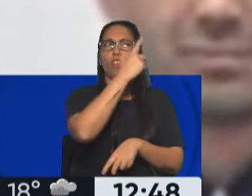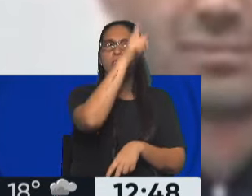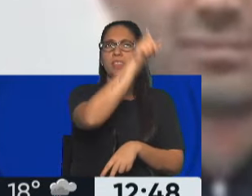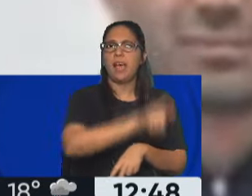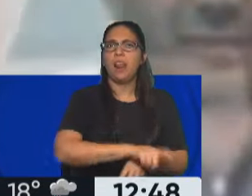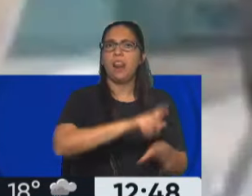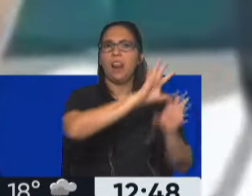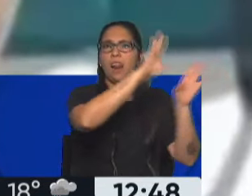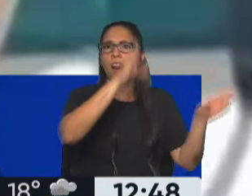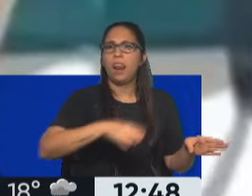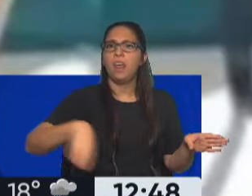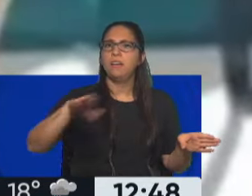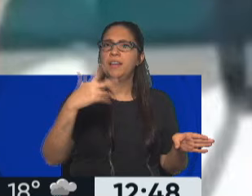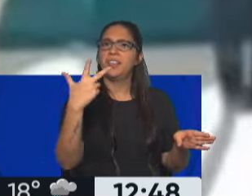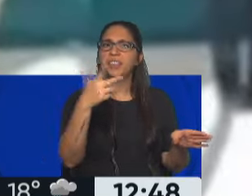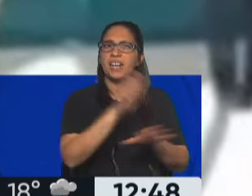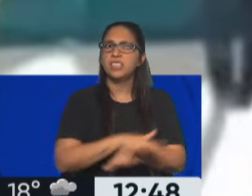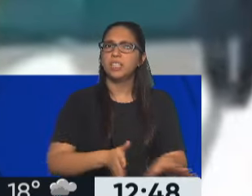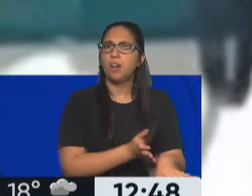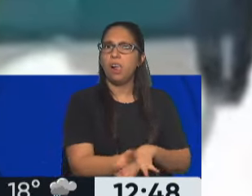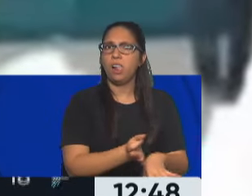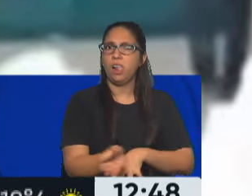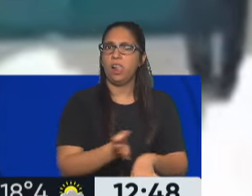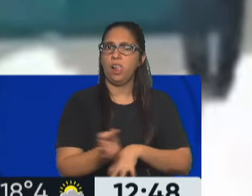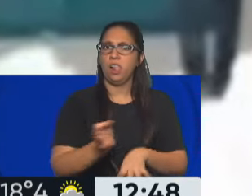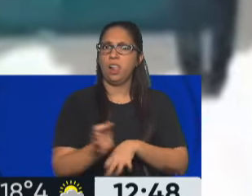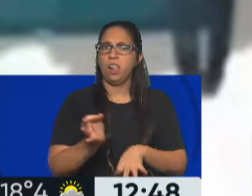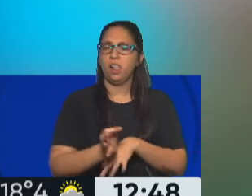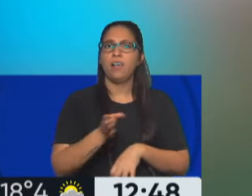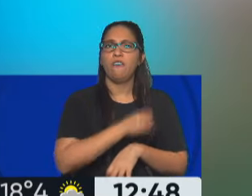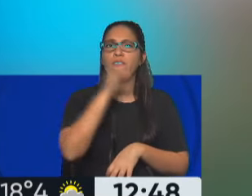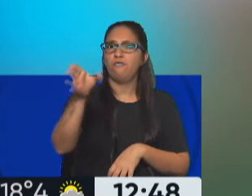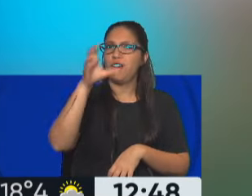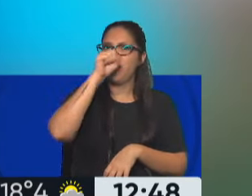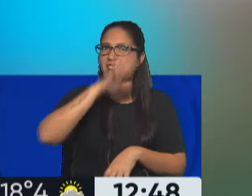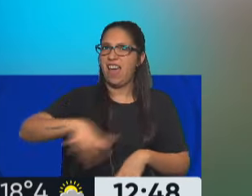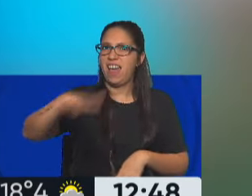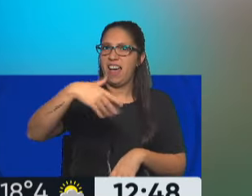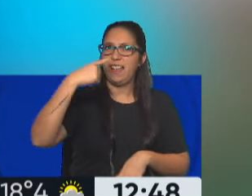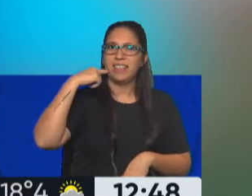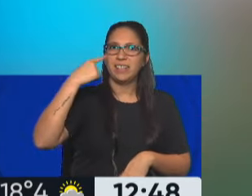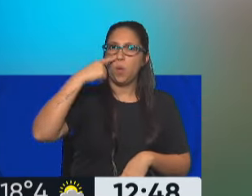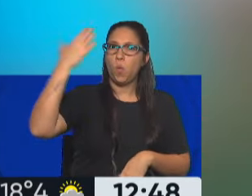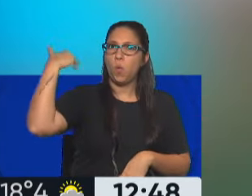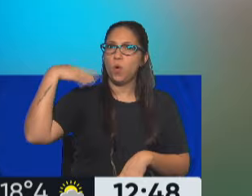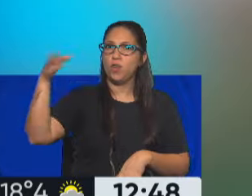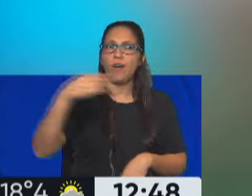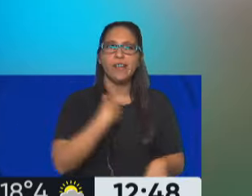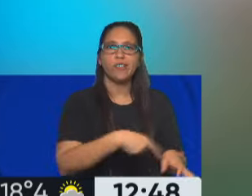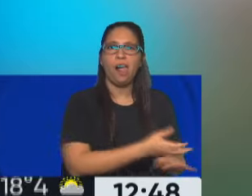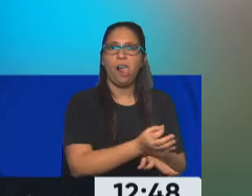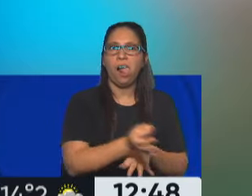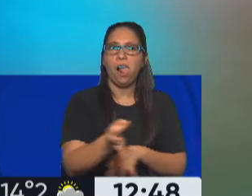entrenaban al menos a tres de los niños que estuvieron en el naranjal aquel 13 de junio se copaba y